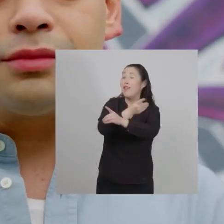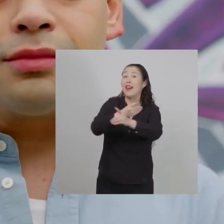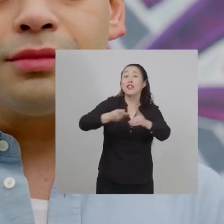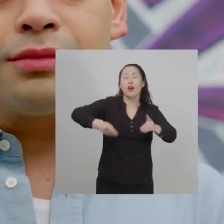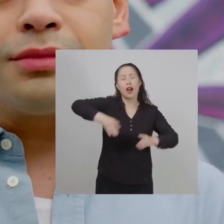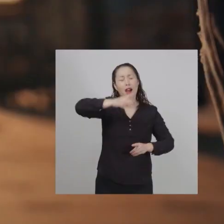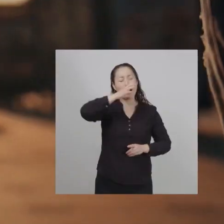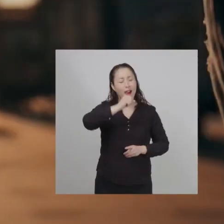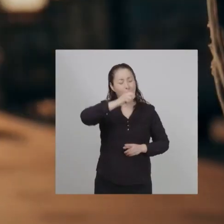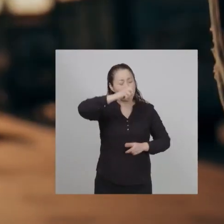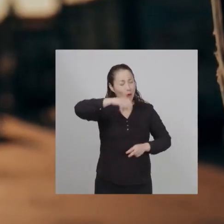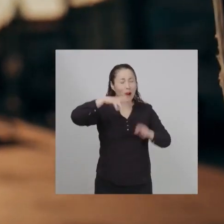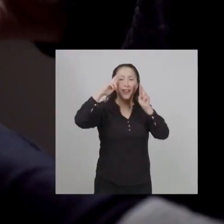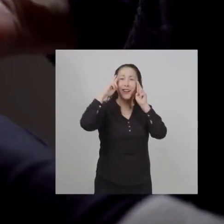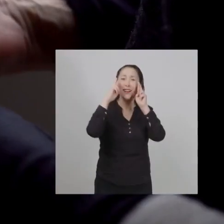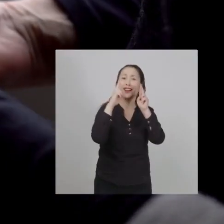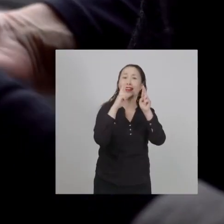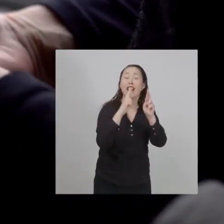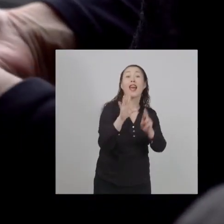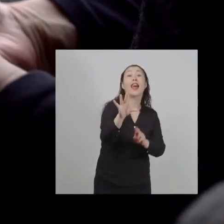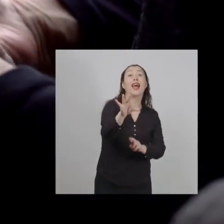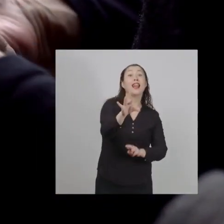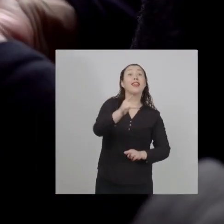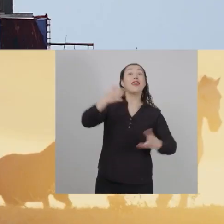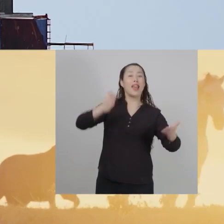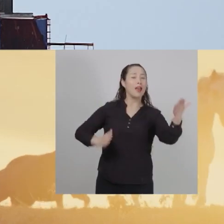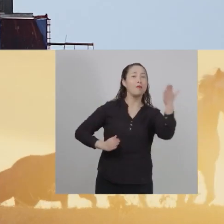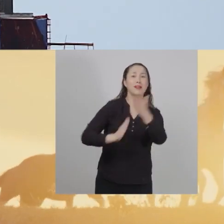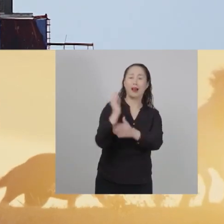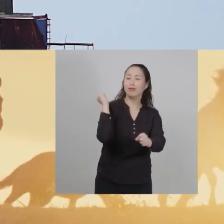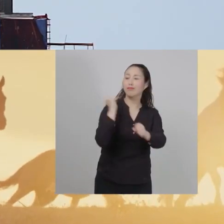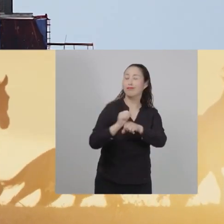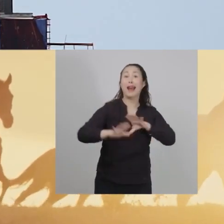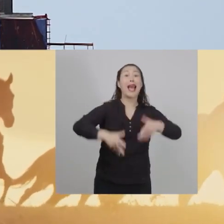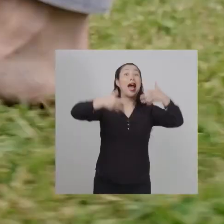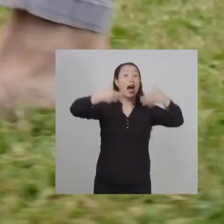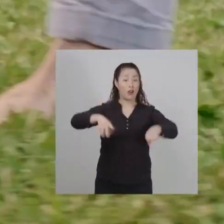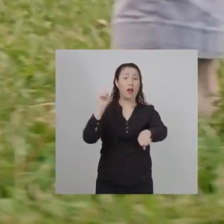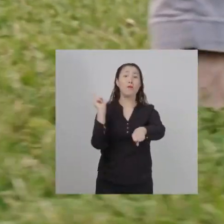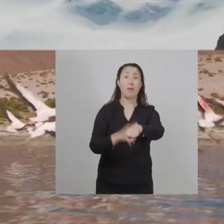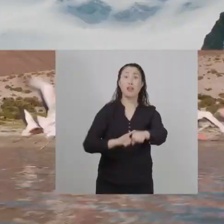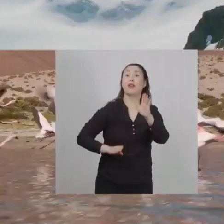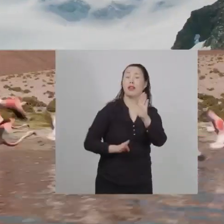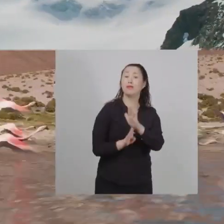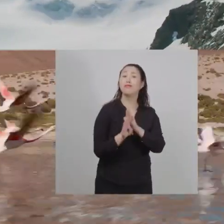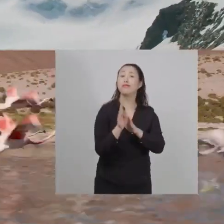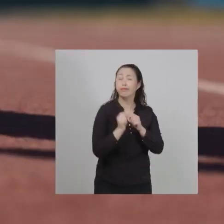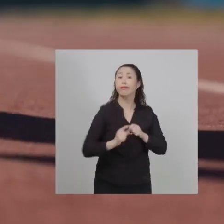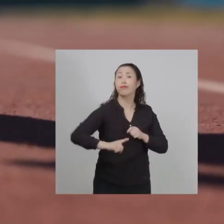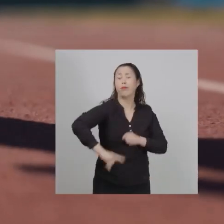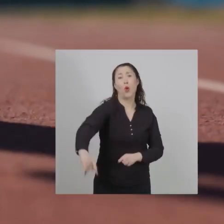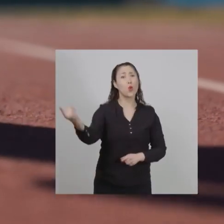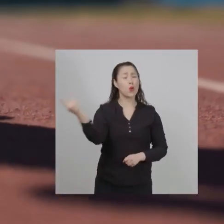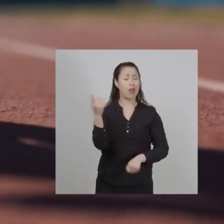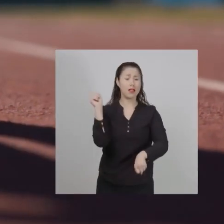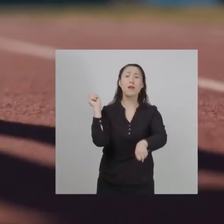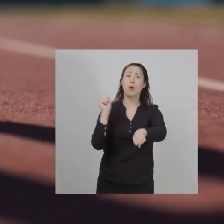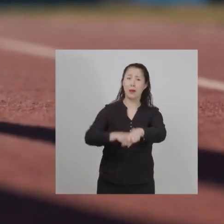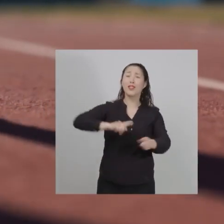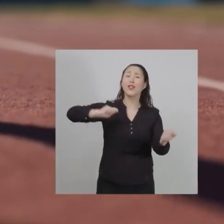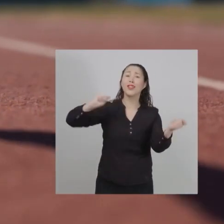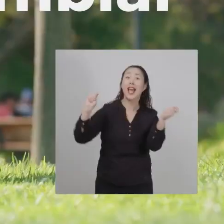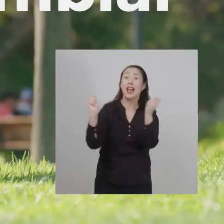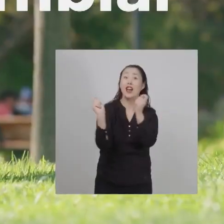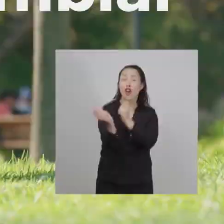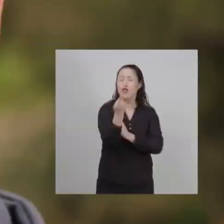ser diversos, tolerantes. Elige ponernos en acción. Es ahora el tiempo de emprender. Urgente el